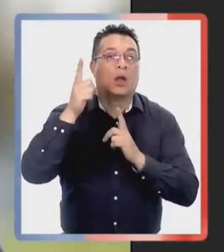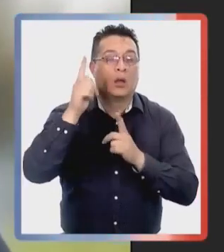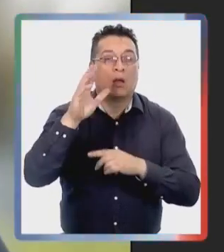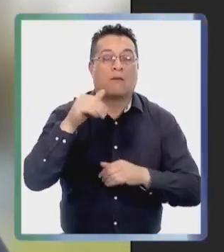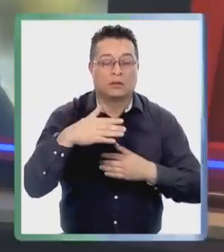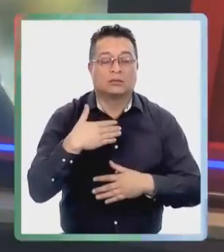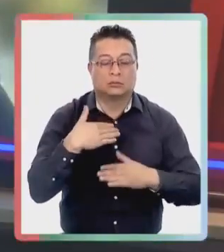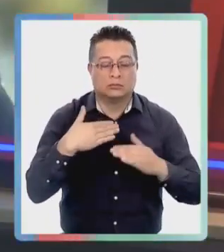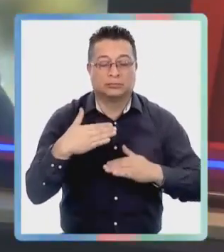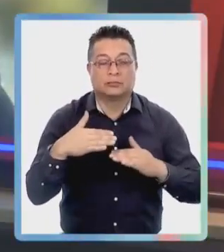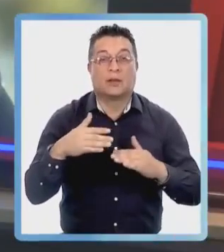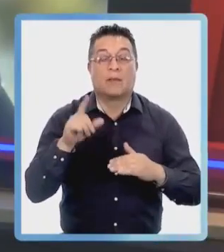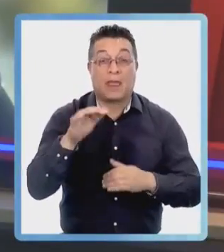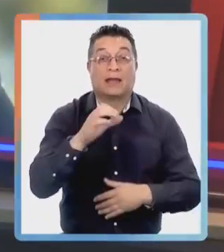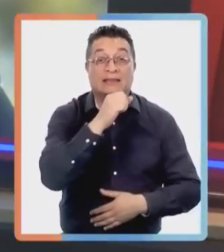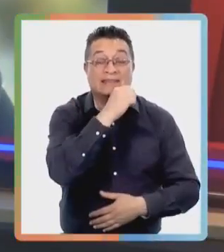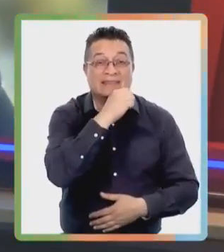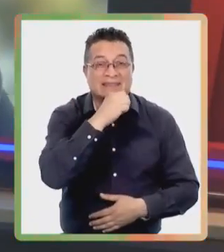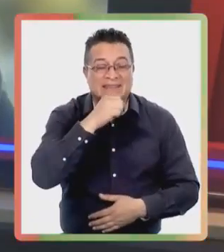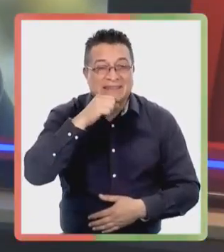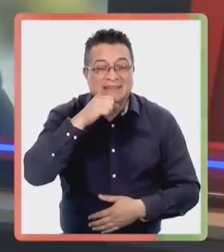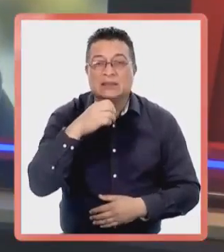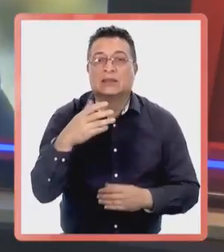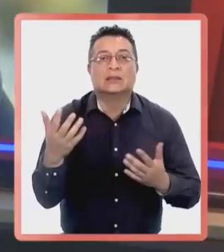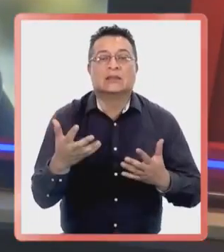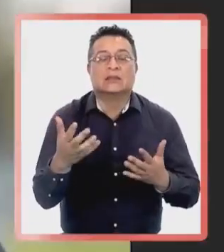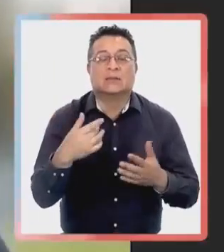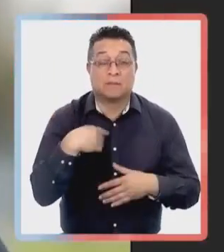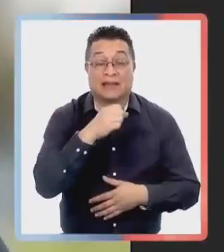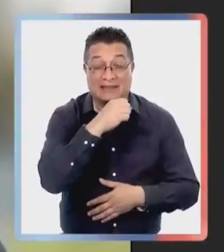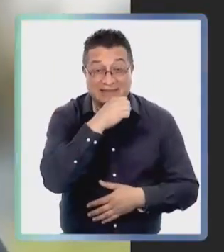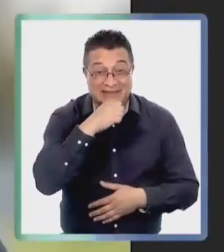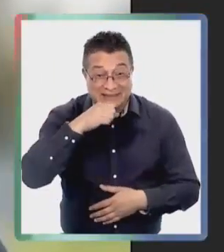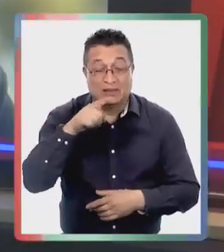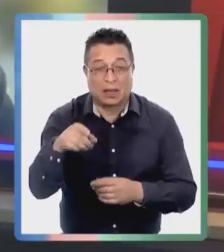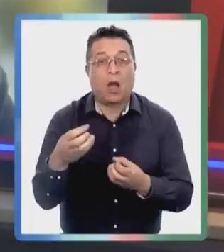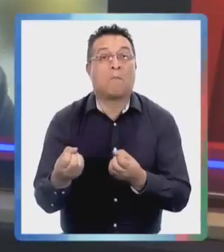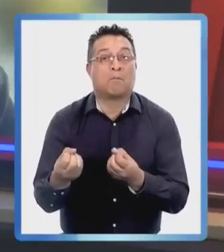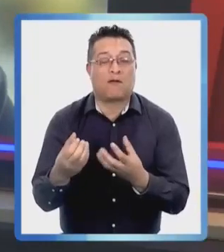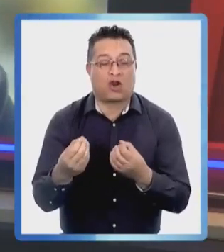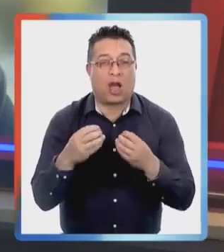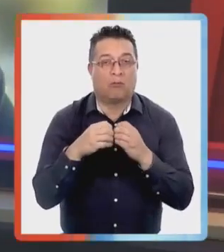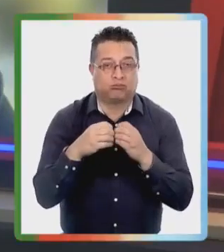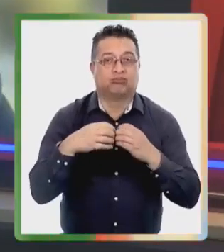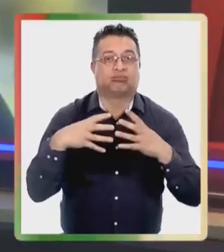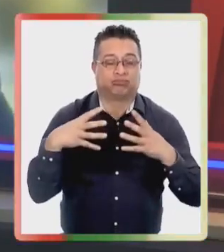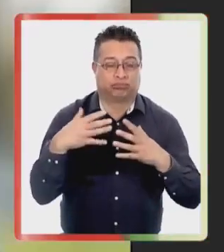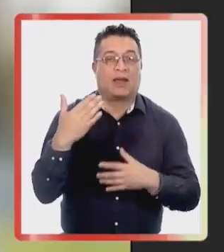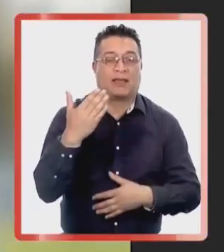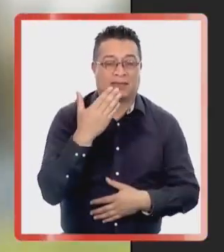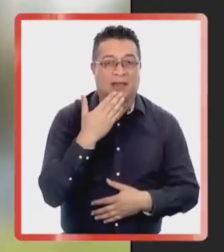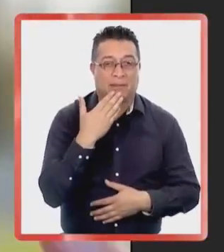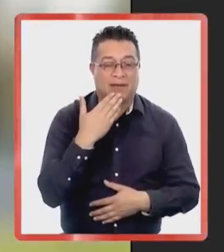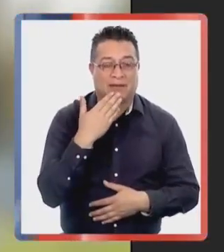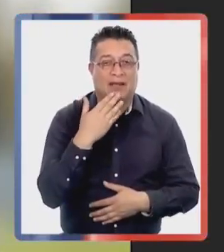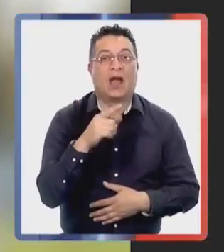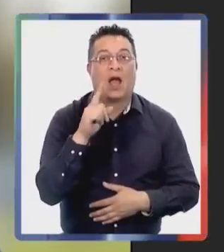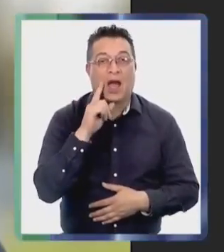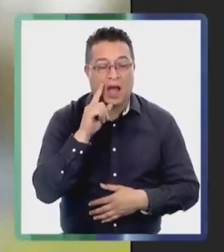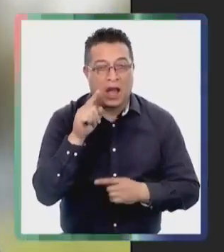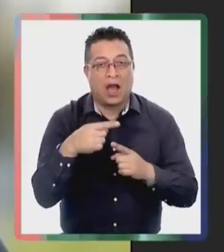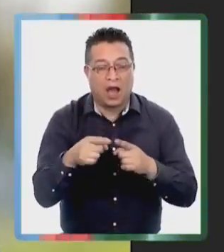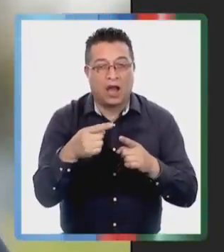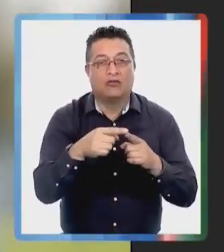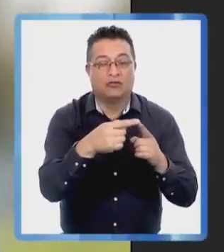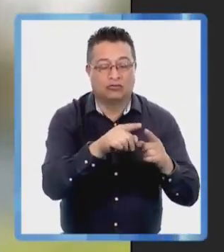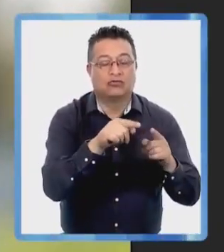se traten. Claro, ¿y la sequedad, por ejemplo, qué efecto provoca? La sequedad provoca inflamación también. Entonces los humidificadores